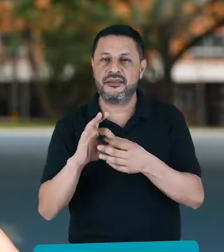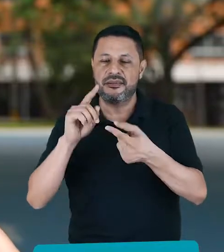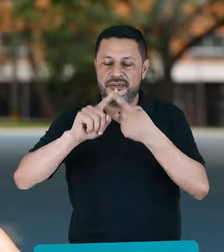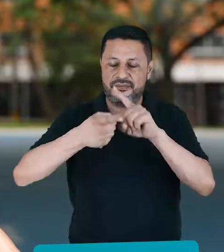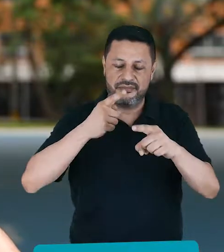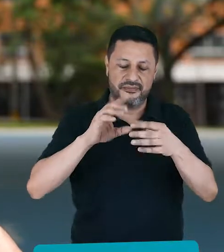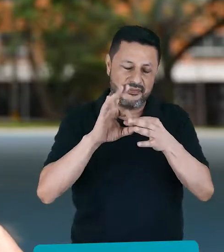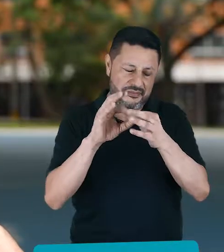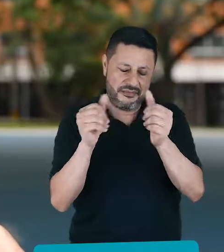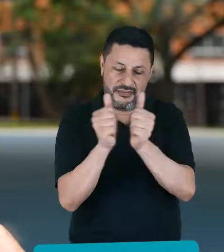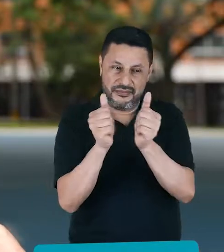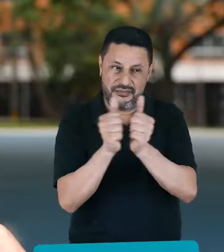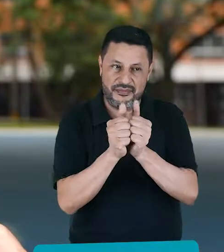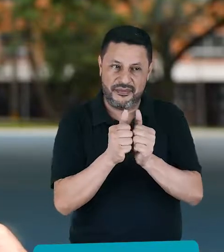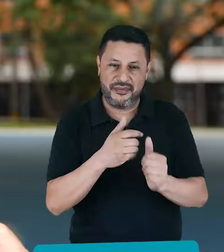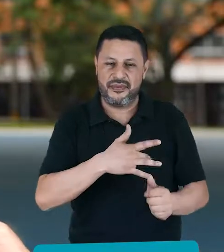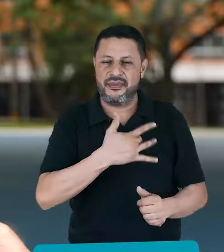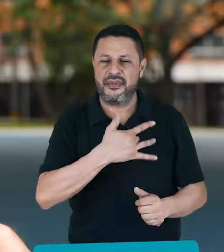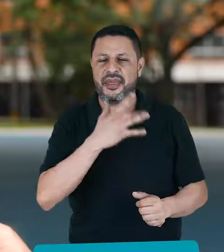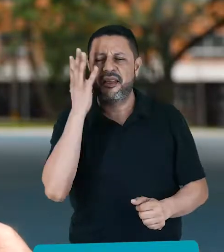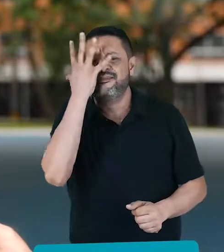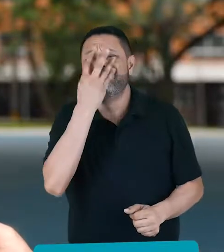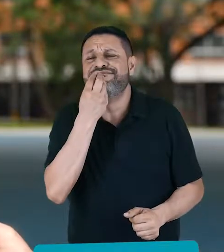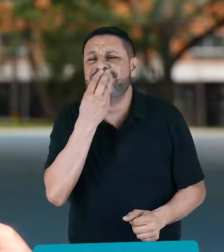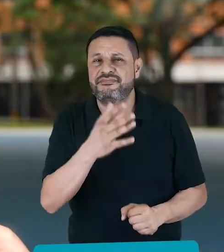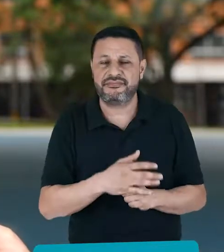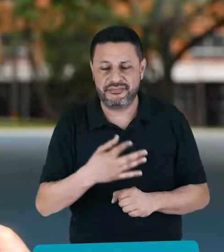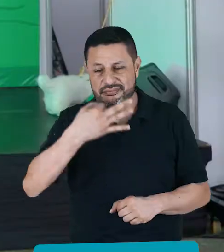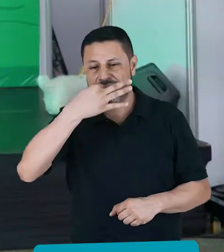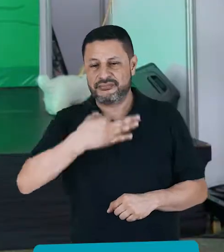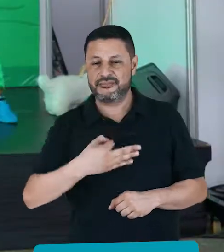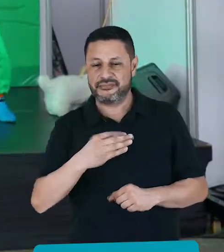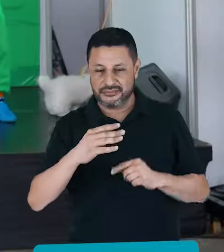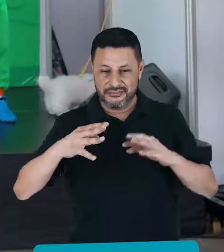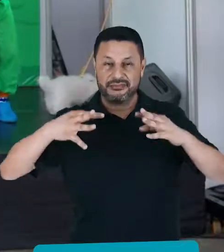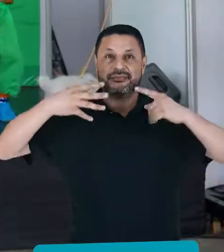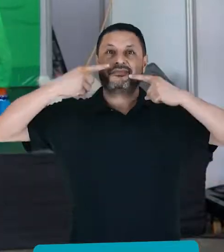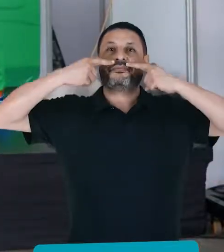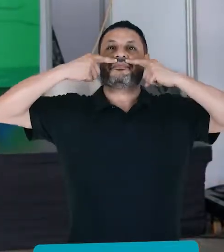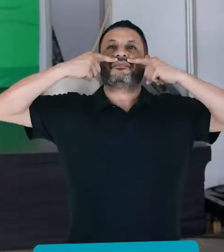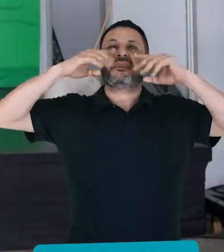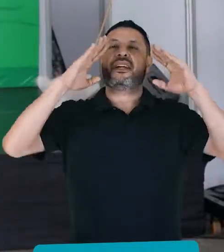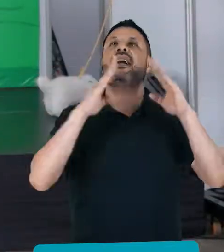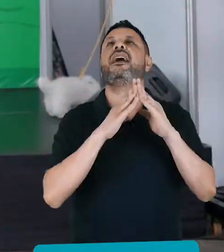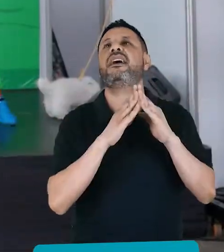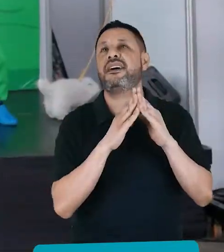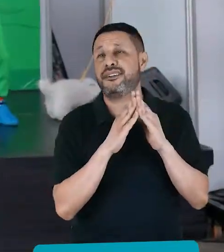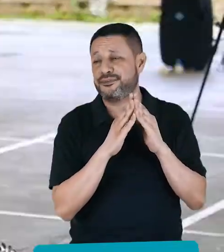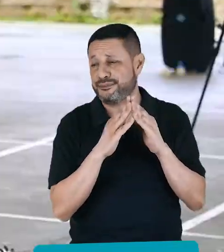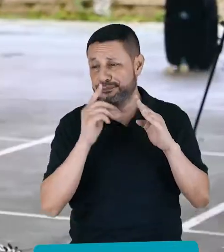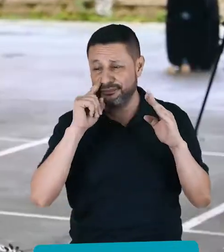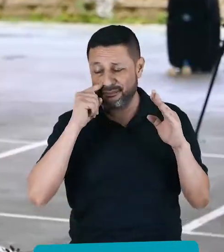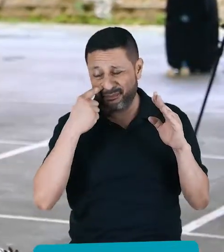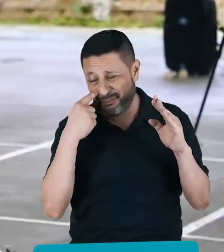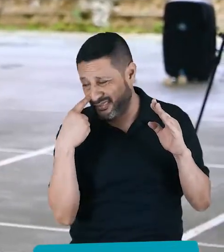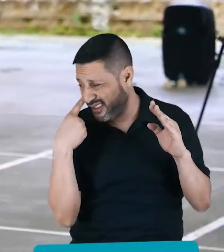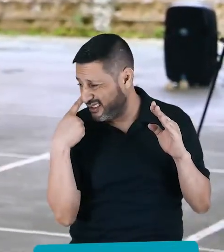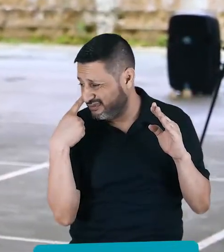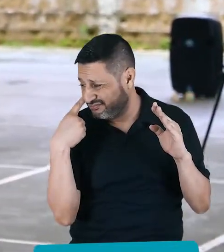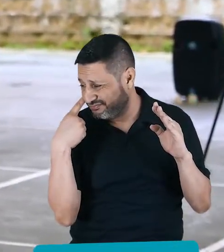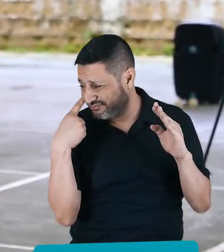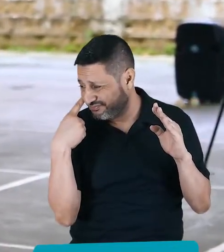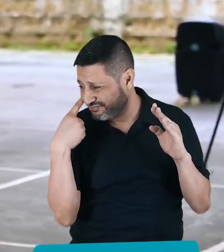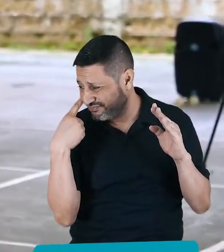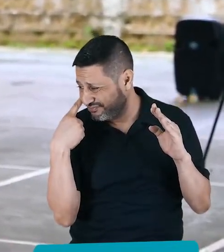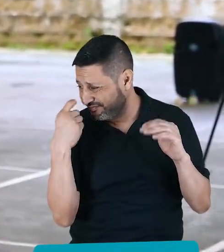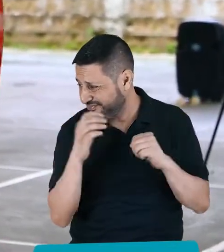nos une como compañero o amigo, entonces un sentimiento muy hermoso. Pues la verdad es un respiro, ya que en la casa pues algunos ya estaban pues como